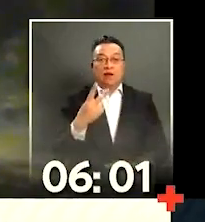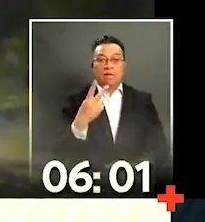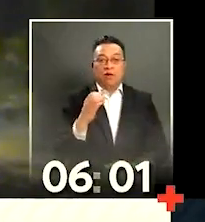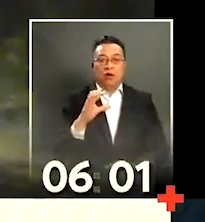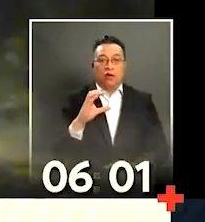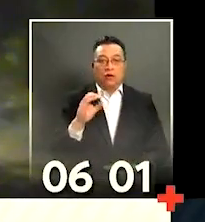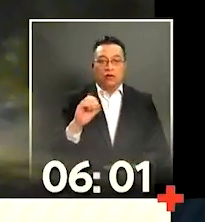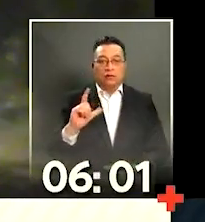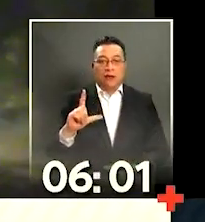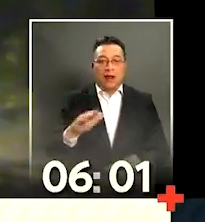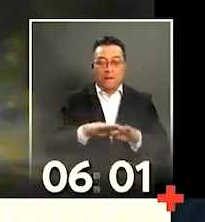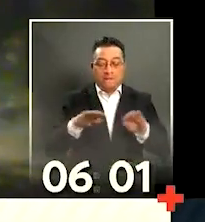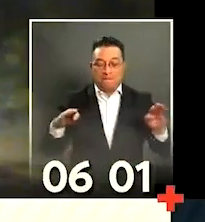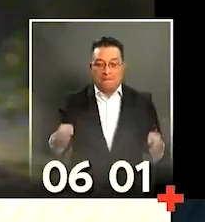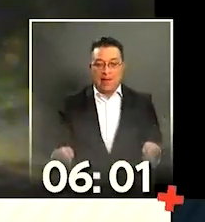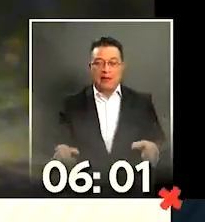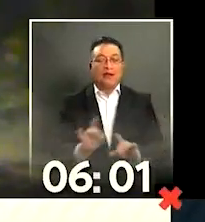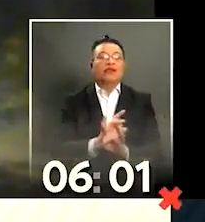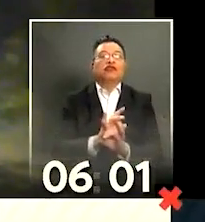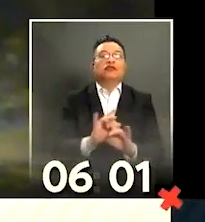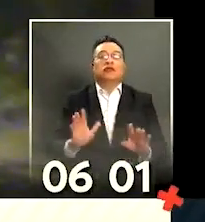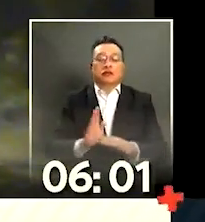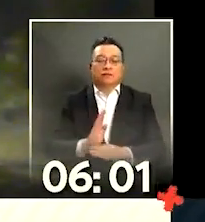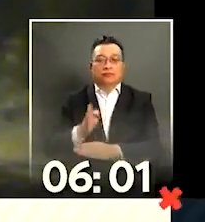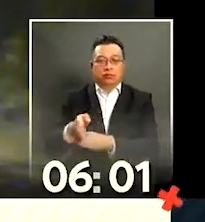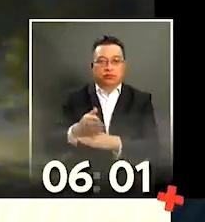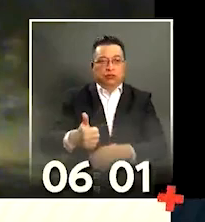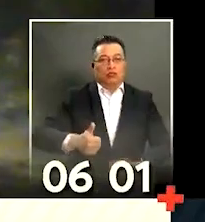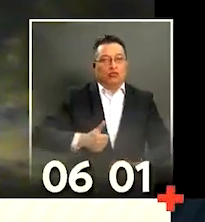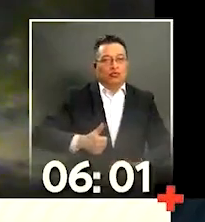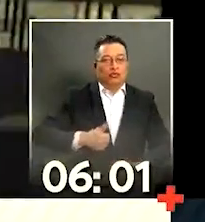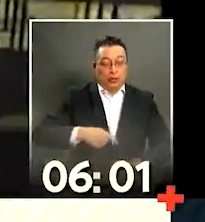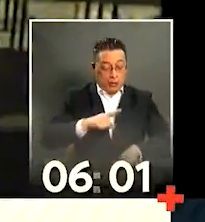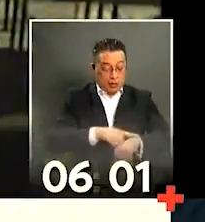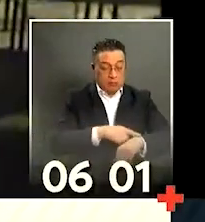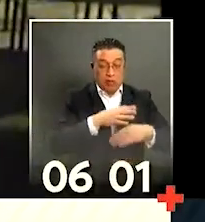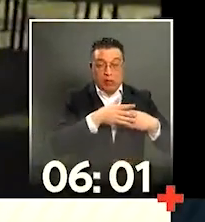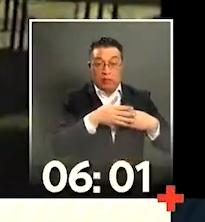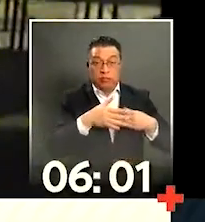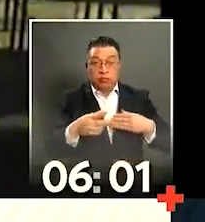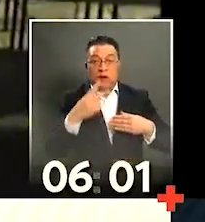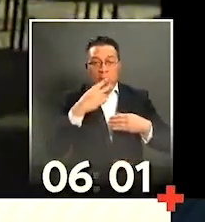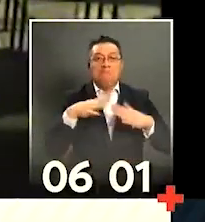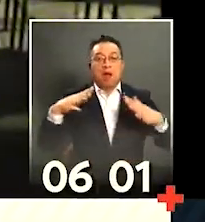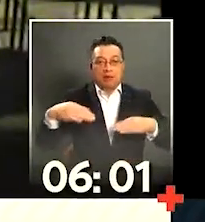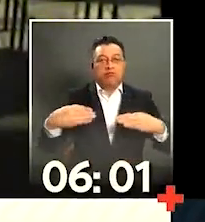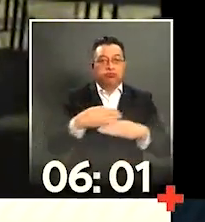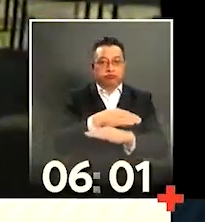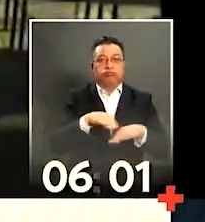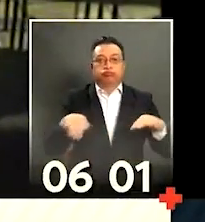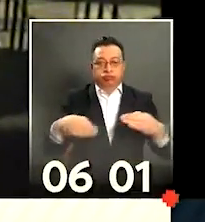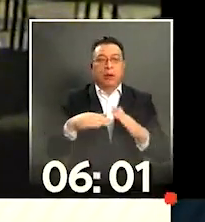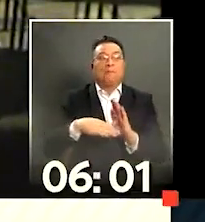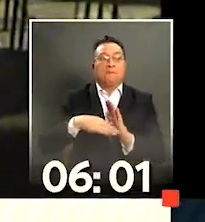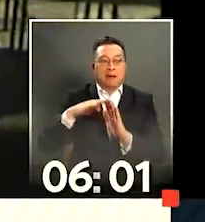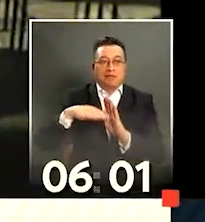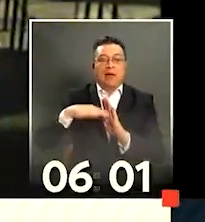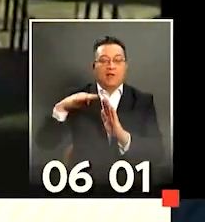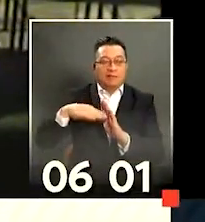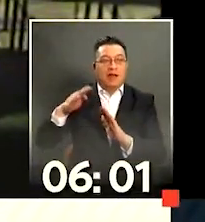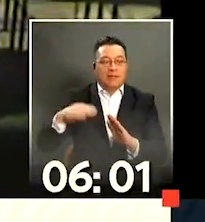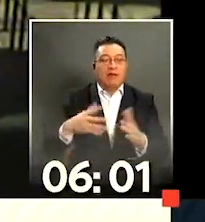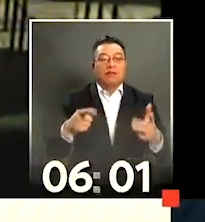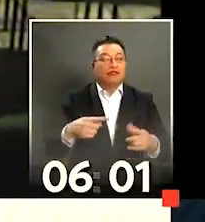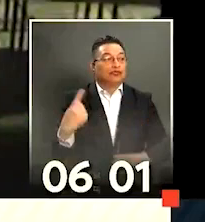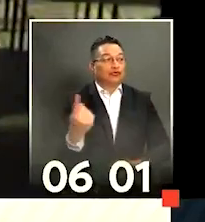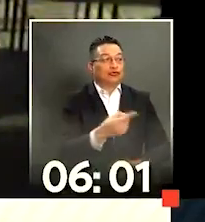convocados en los lugares de votación, así que seguramente a medida que avance el tiempo vamos a empezar a ver un poco más de movimiento en las calles. Oye, yo, director, así estamos nosotros, el equipo de